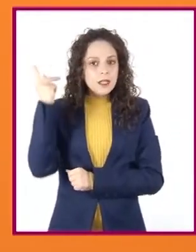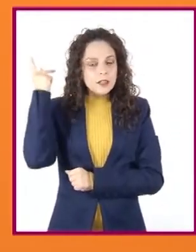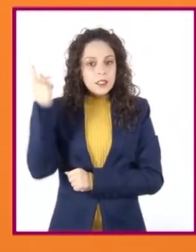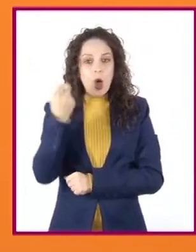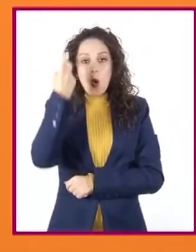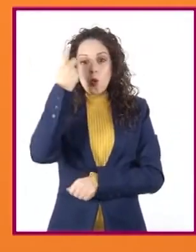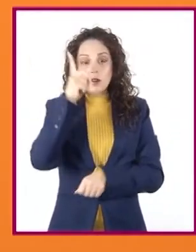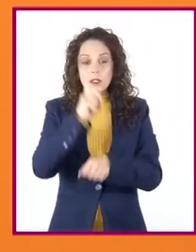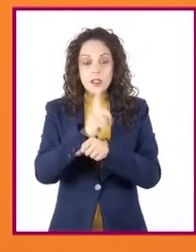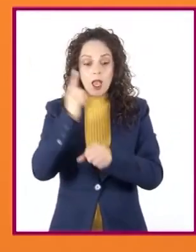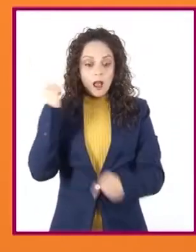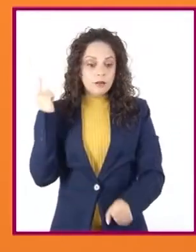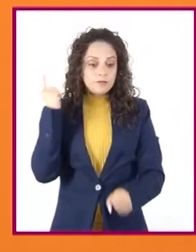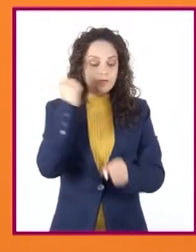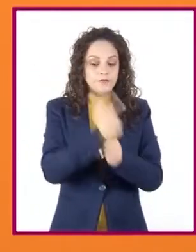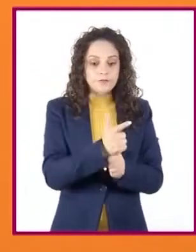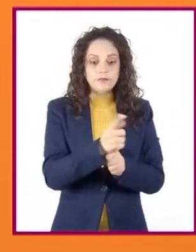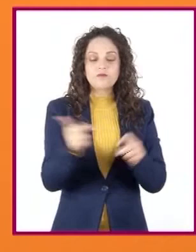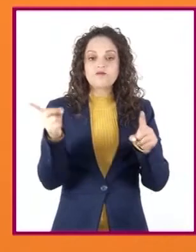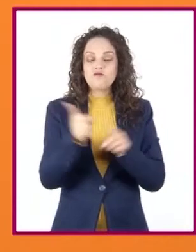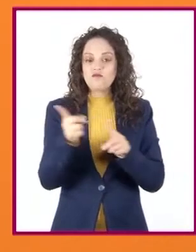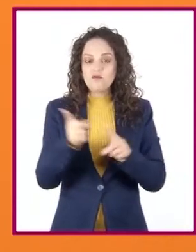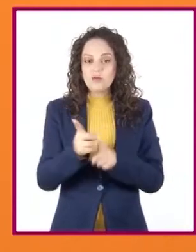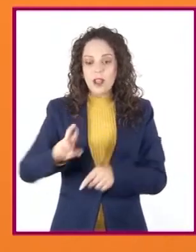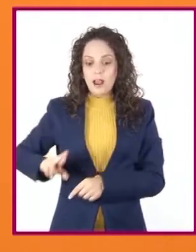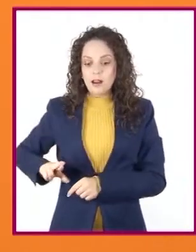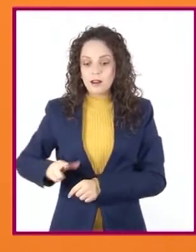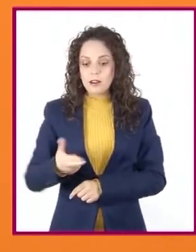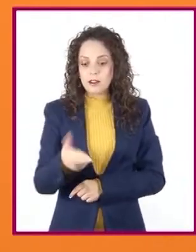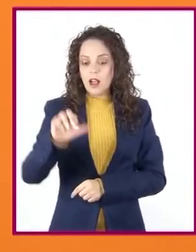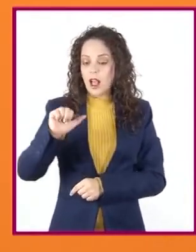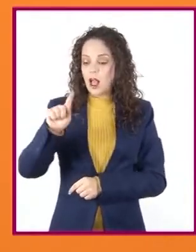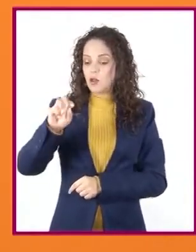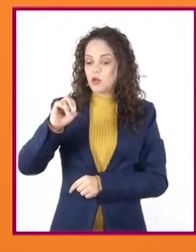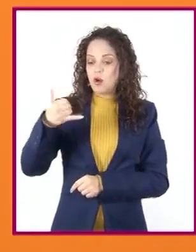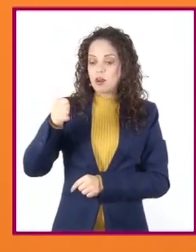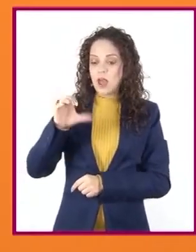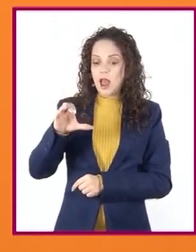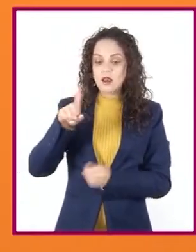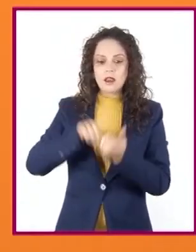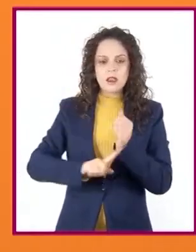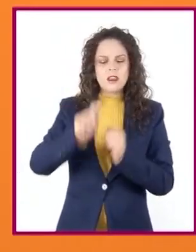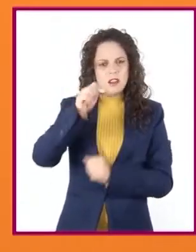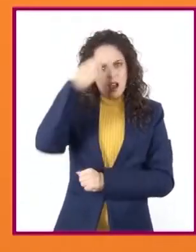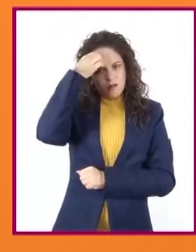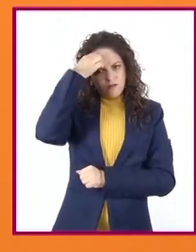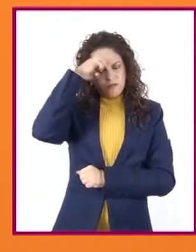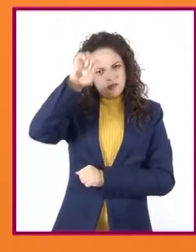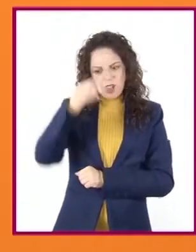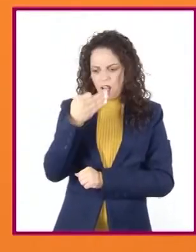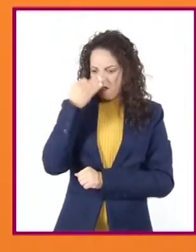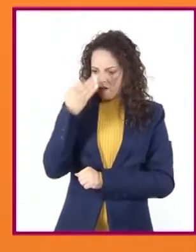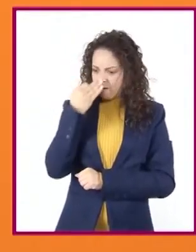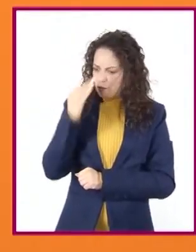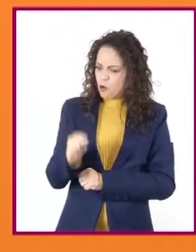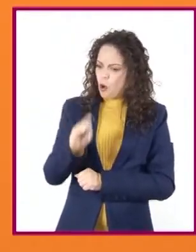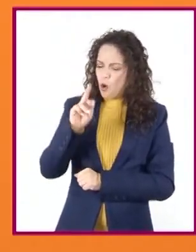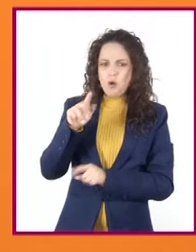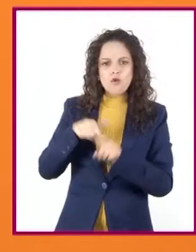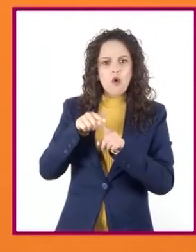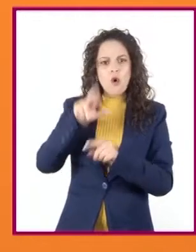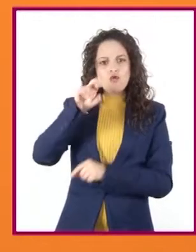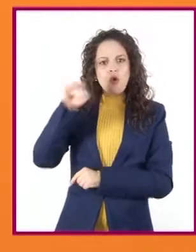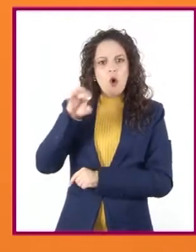precisamente en la margen derecha del río Atoyac, el florido brote de un extraño lirio rojo, y al tratar